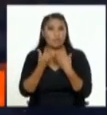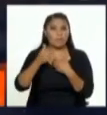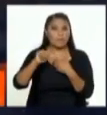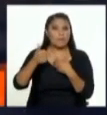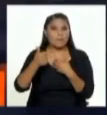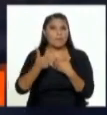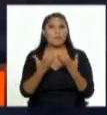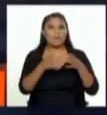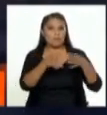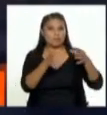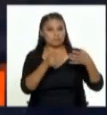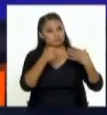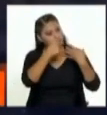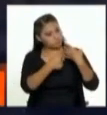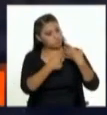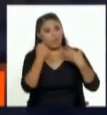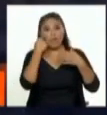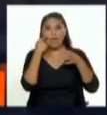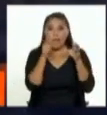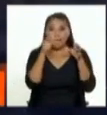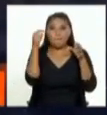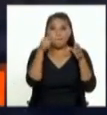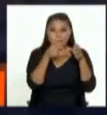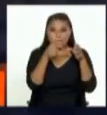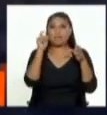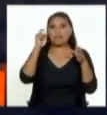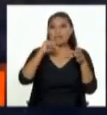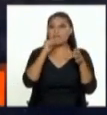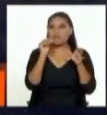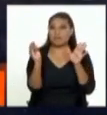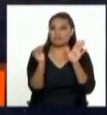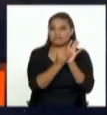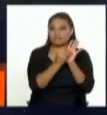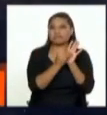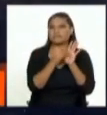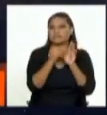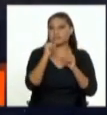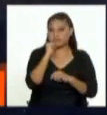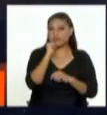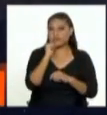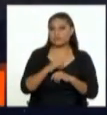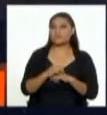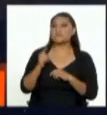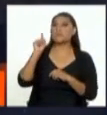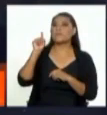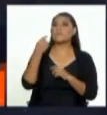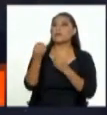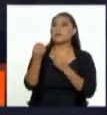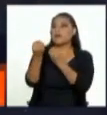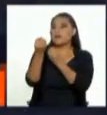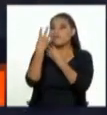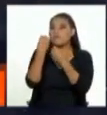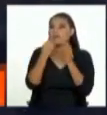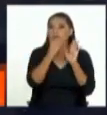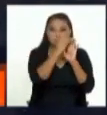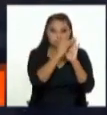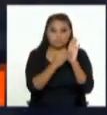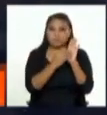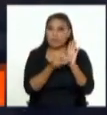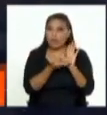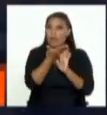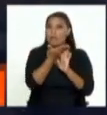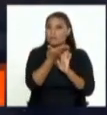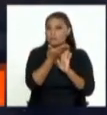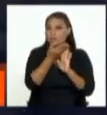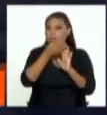no, y será elección de la persona si lo consume. Exacto, ¿no? Ya nosotros teniendo la información del producto, si es alto en grasa,